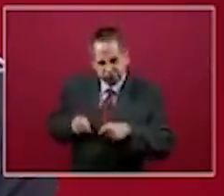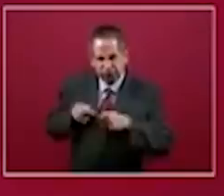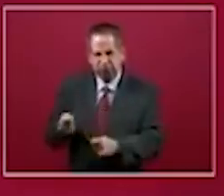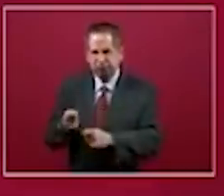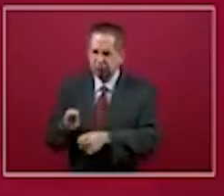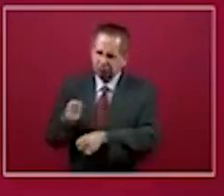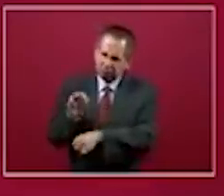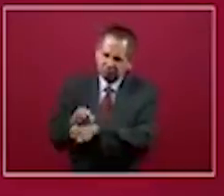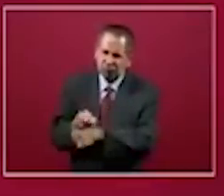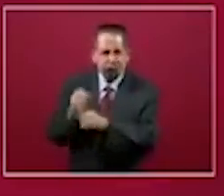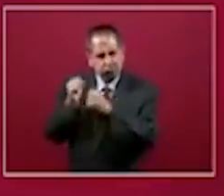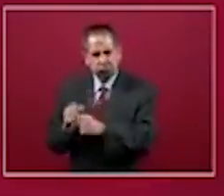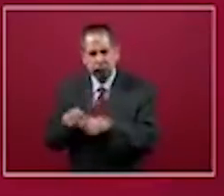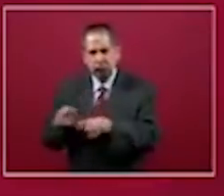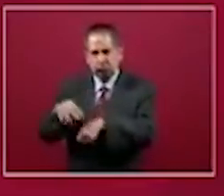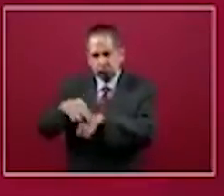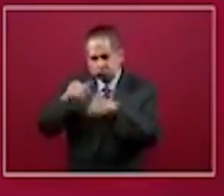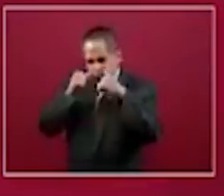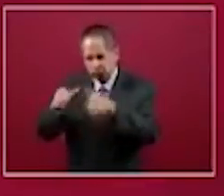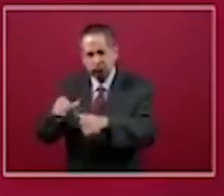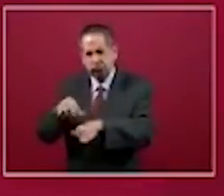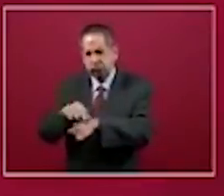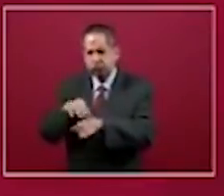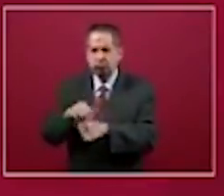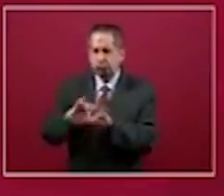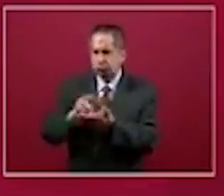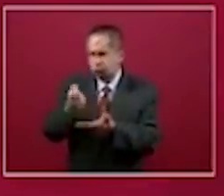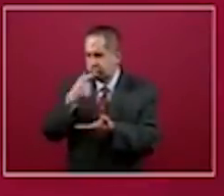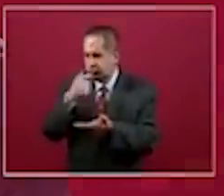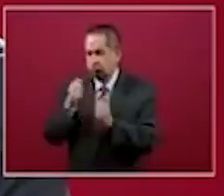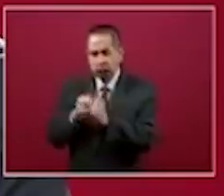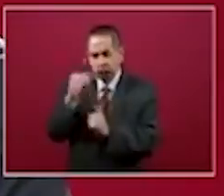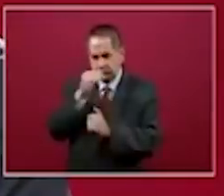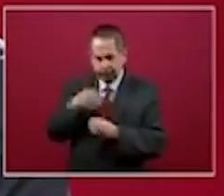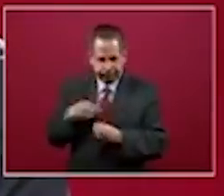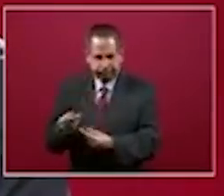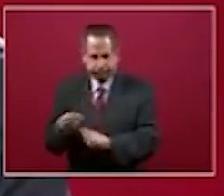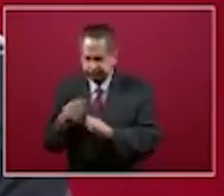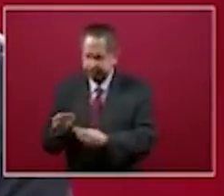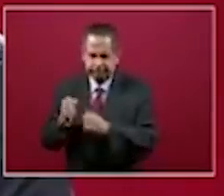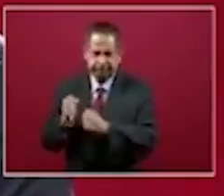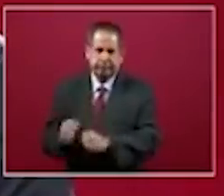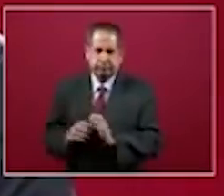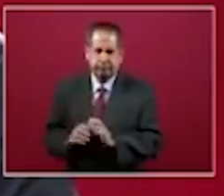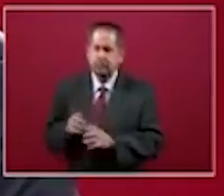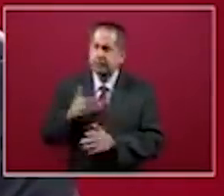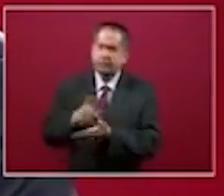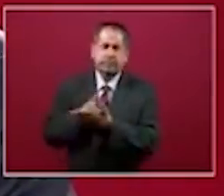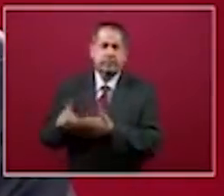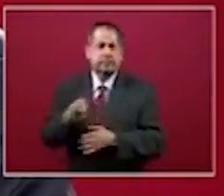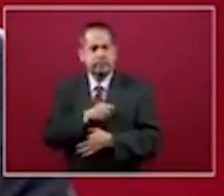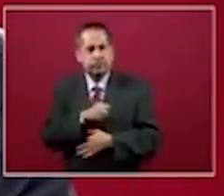garantizarle atención médica y medicamentos gratuitos. Pero el derecho a la salud.